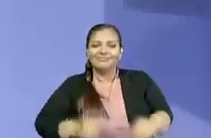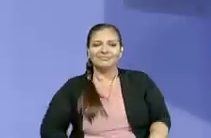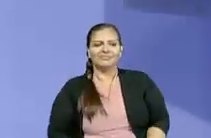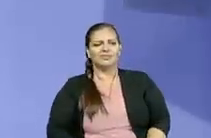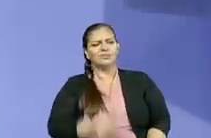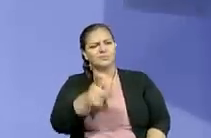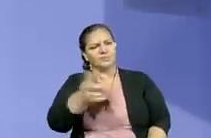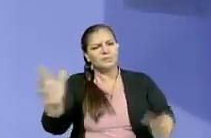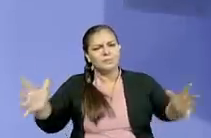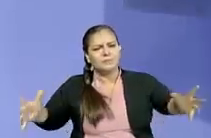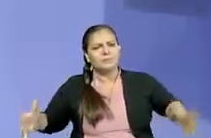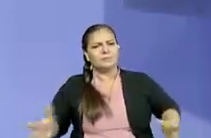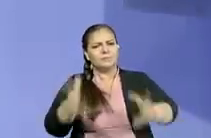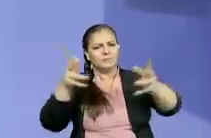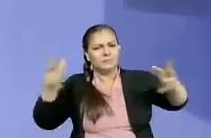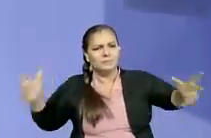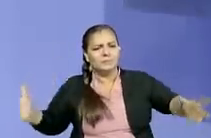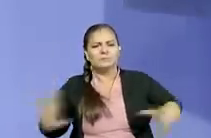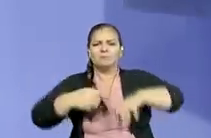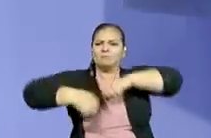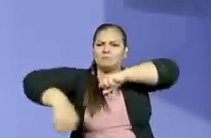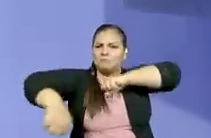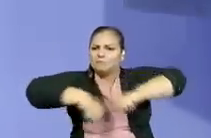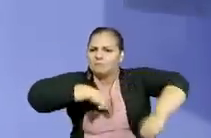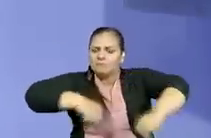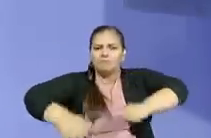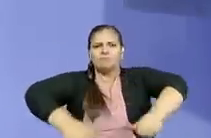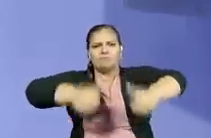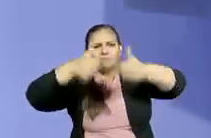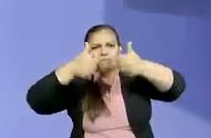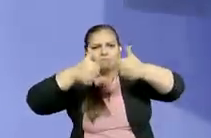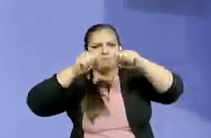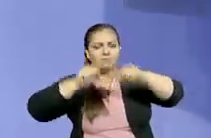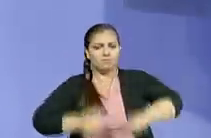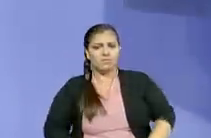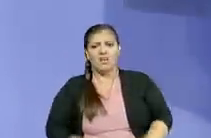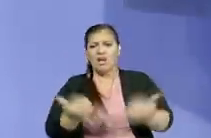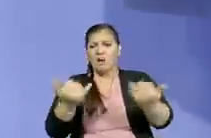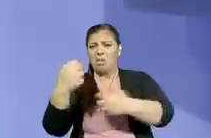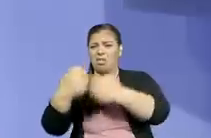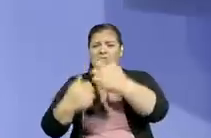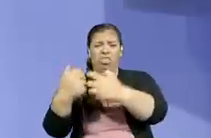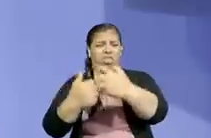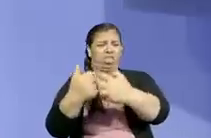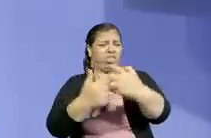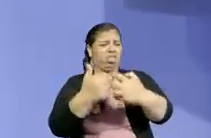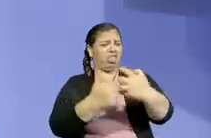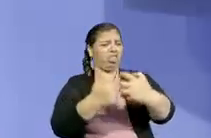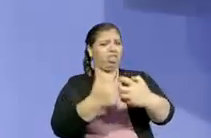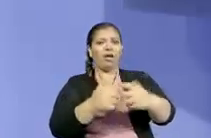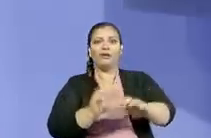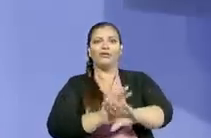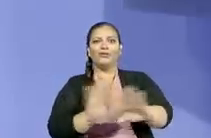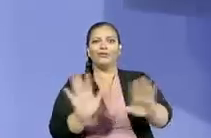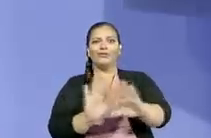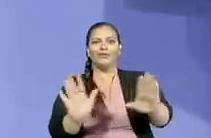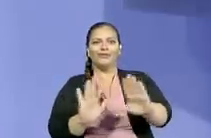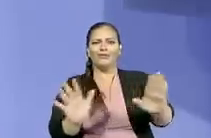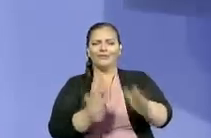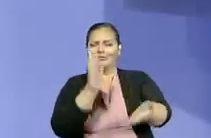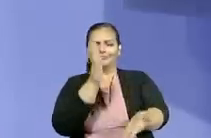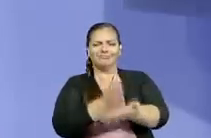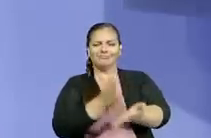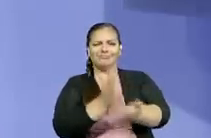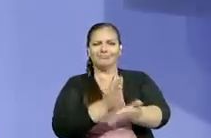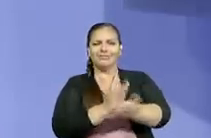Y mi mensaje es: sigan haciendo lo que hacen hasta hoy. Ya no son parte del problema, son parte de la